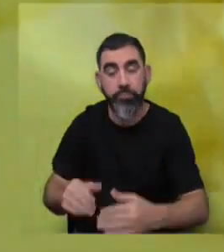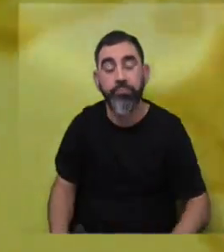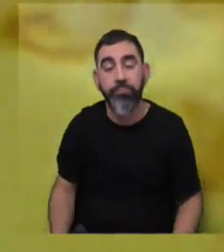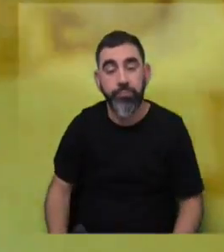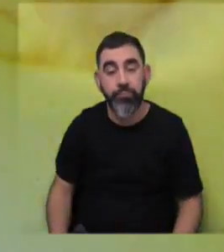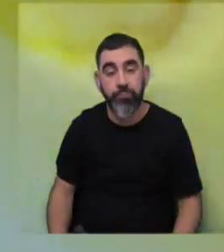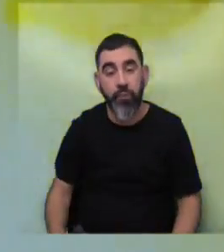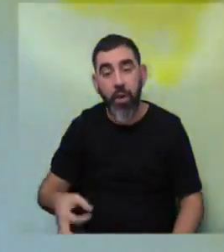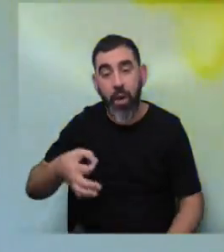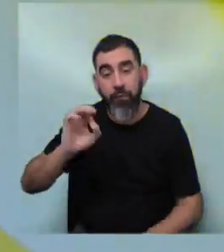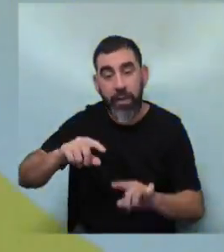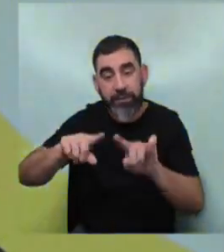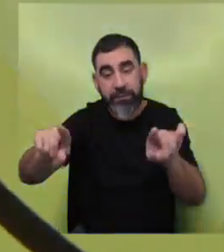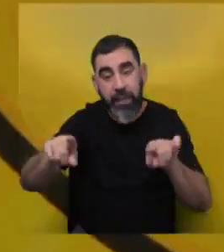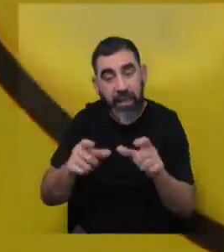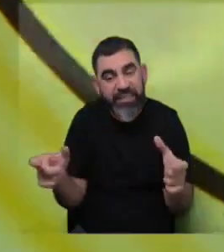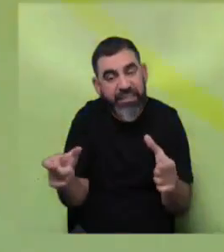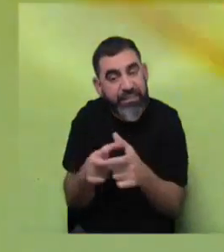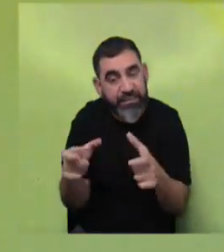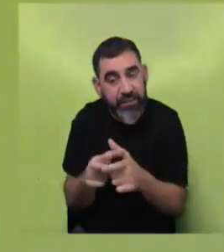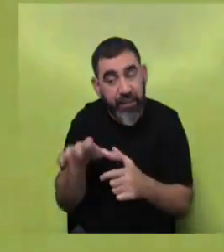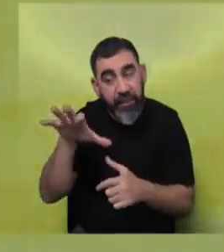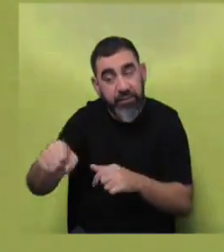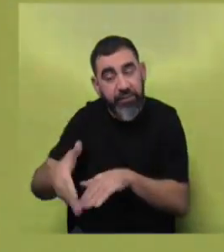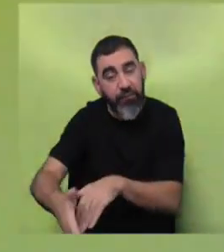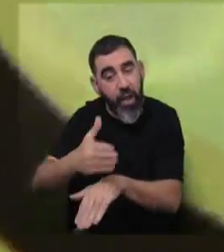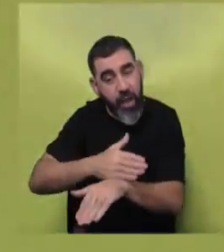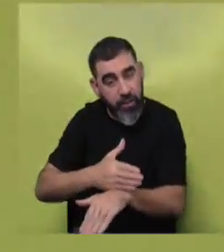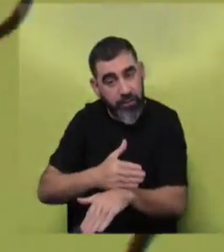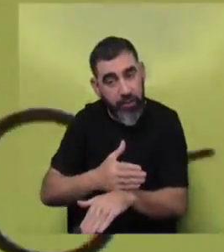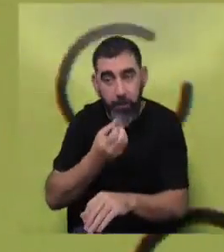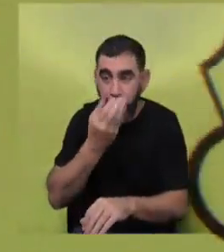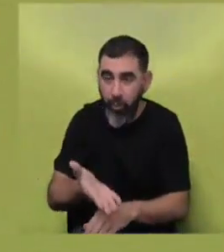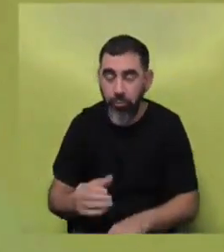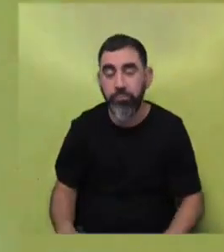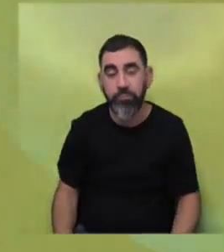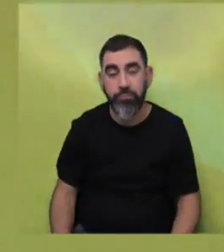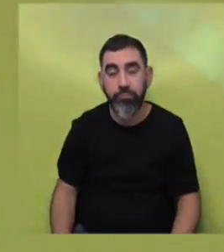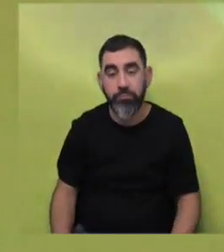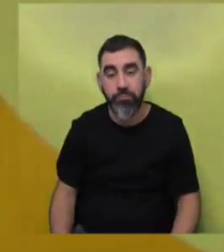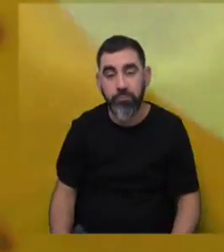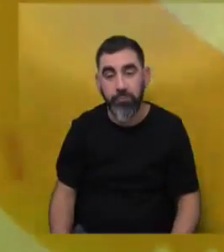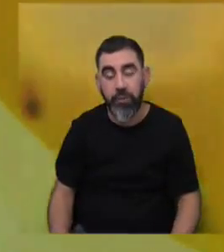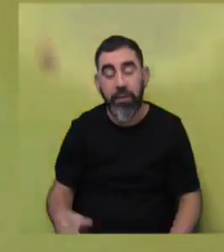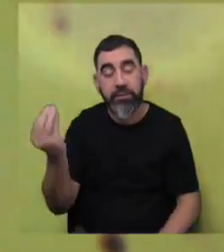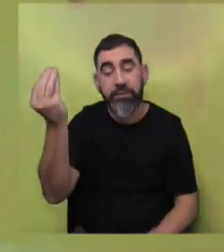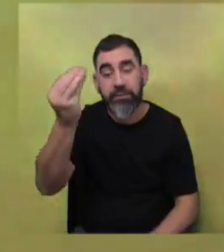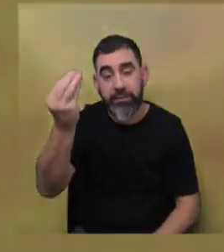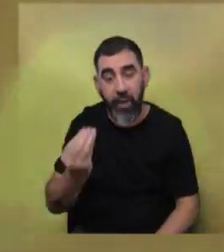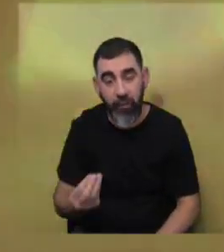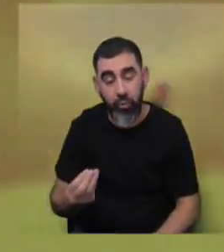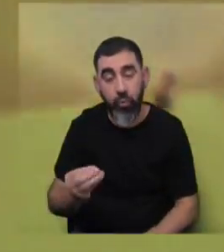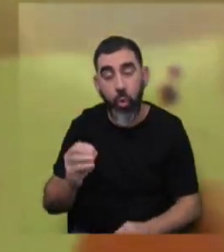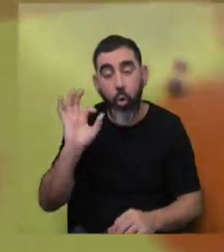Alejandría no es una sala muy grande, así que hay que reservar con tiempo. Eso, así que no pierdan tiempo. Buenísimo. Repetimos todos los... Los sábados